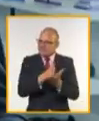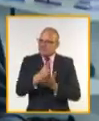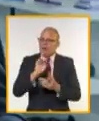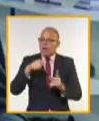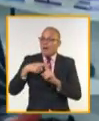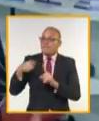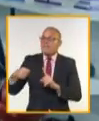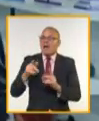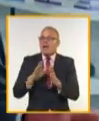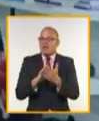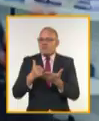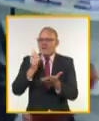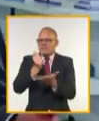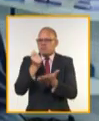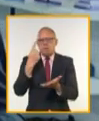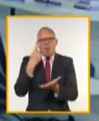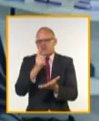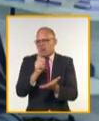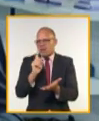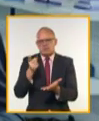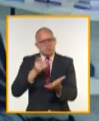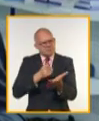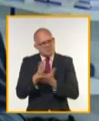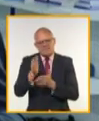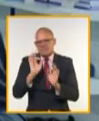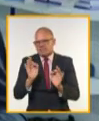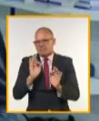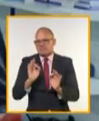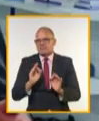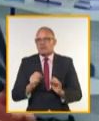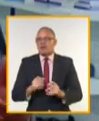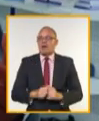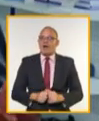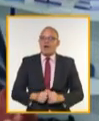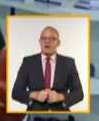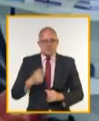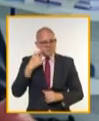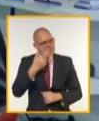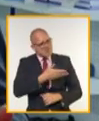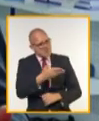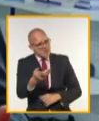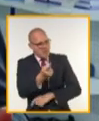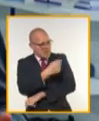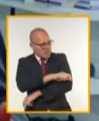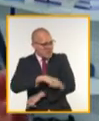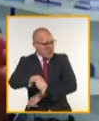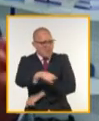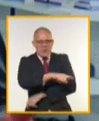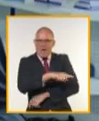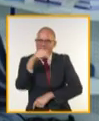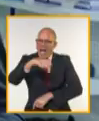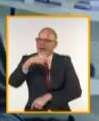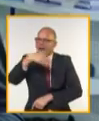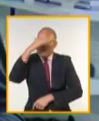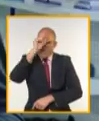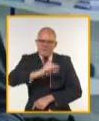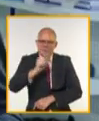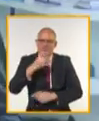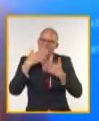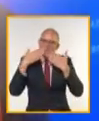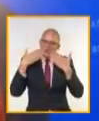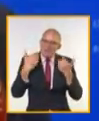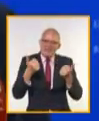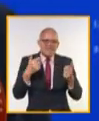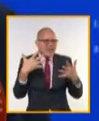Primero, me siento que el pueblo cubano es tan caluroso y también es muy atendido, muy amable,